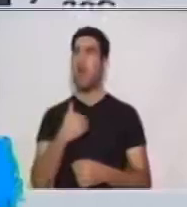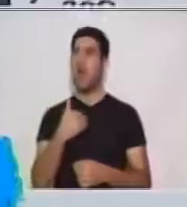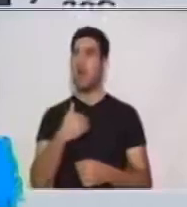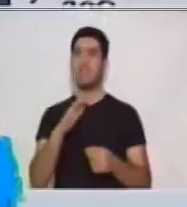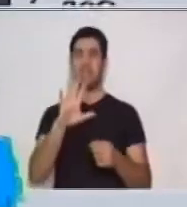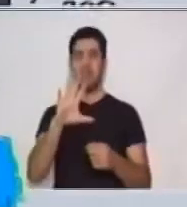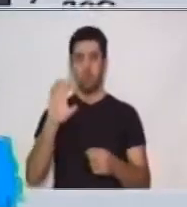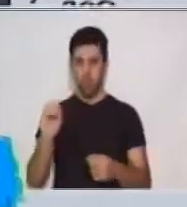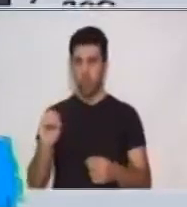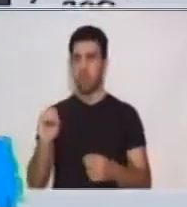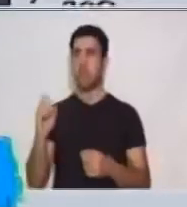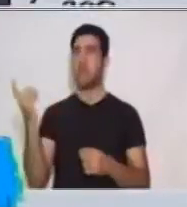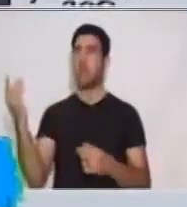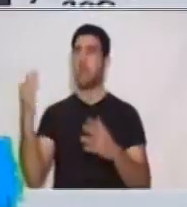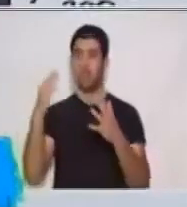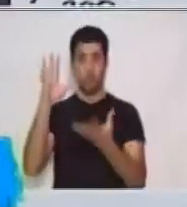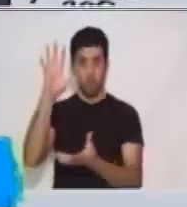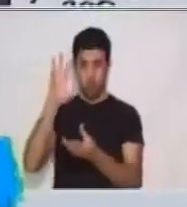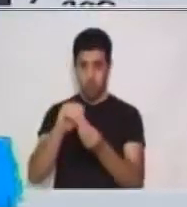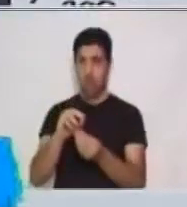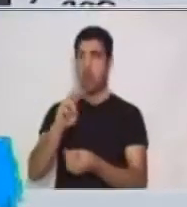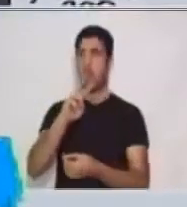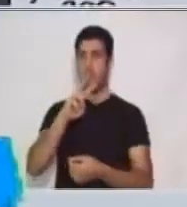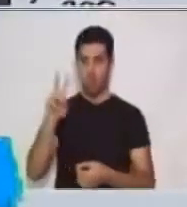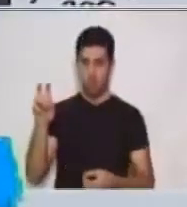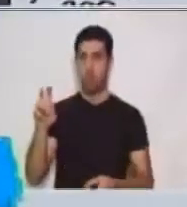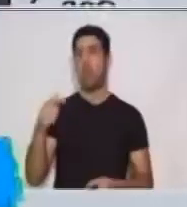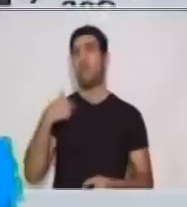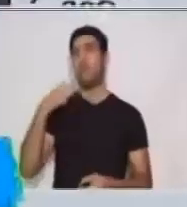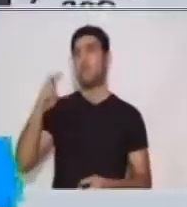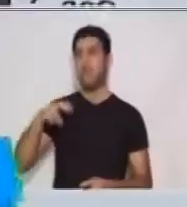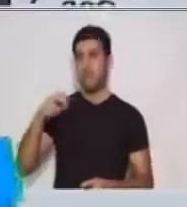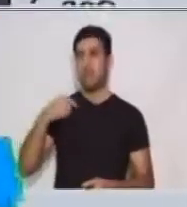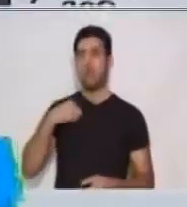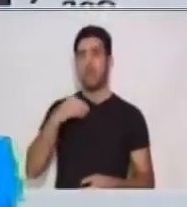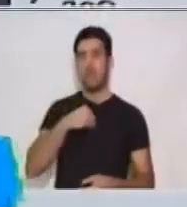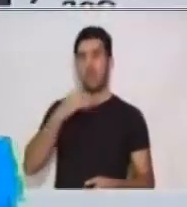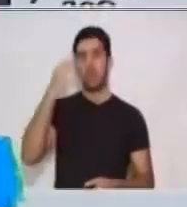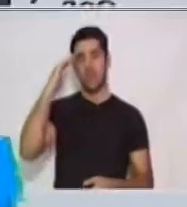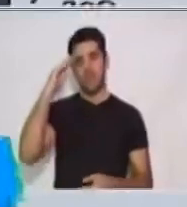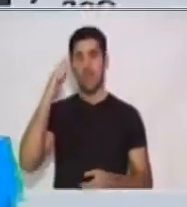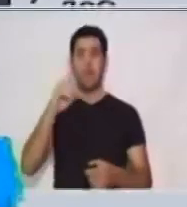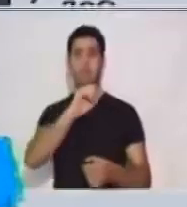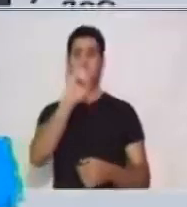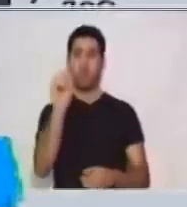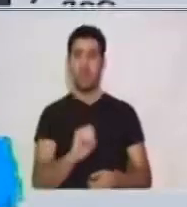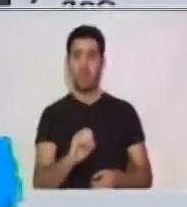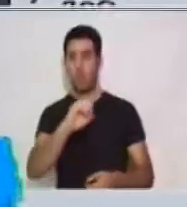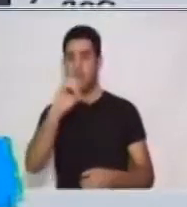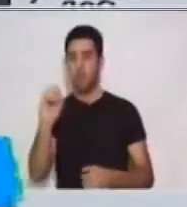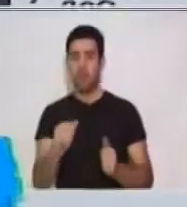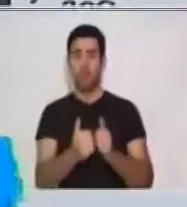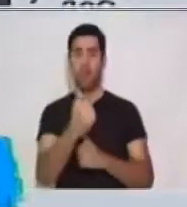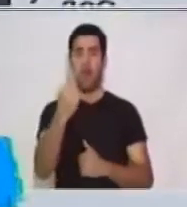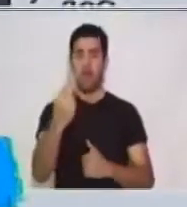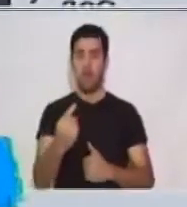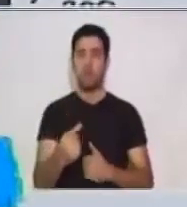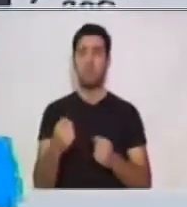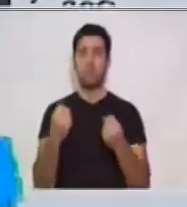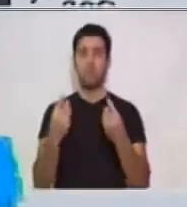quiero saber en porcentajes cuántos hay, en qué porcentaje hay de estudiantes en cada grado.